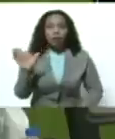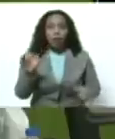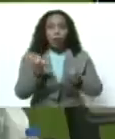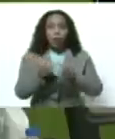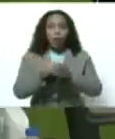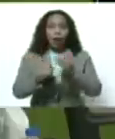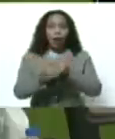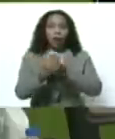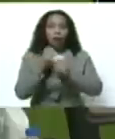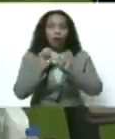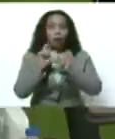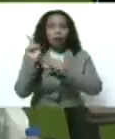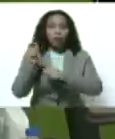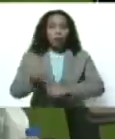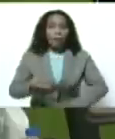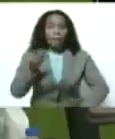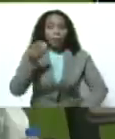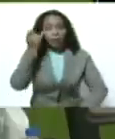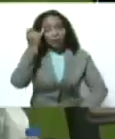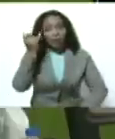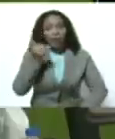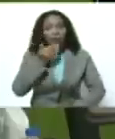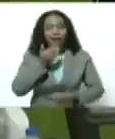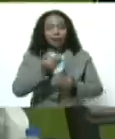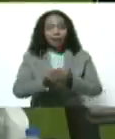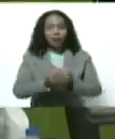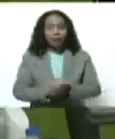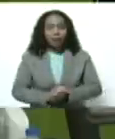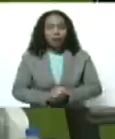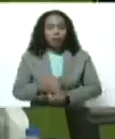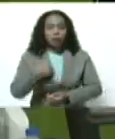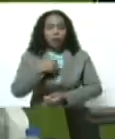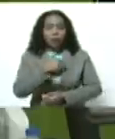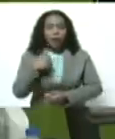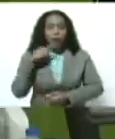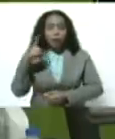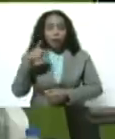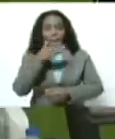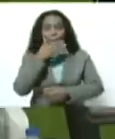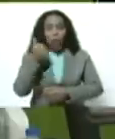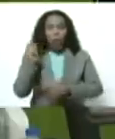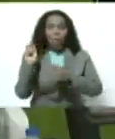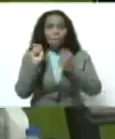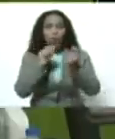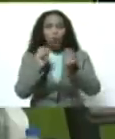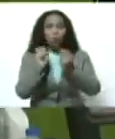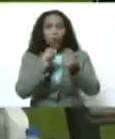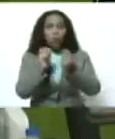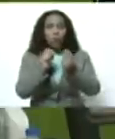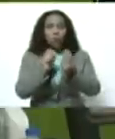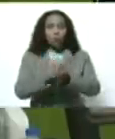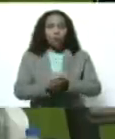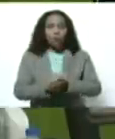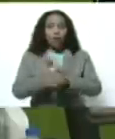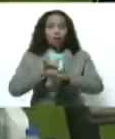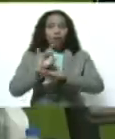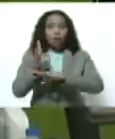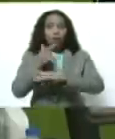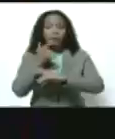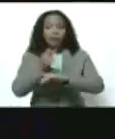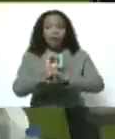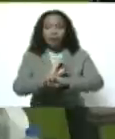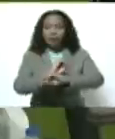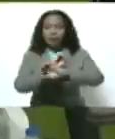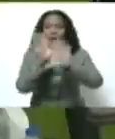para continuar esos importantes ideales. Muchísimas gracias. Les deseo lo mejor en sus debates. Déjenme decir